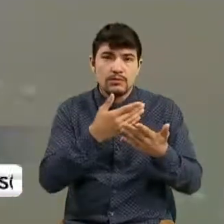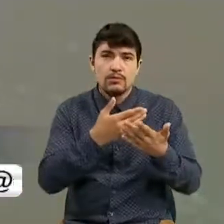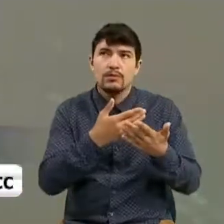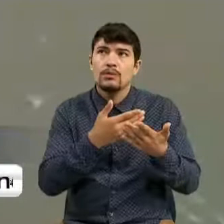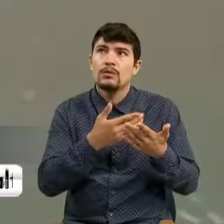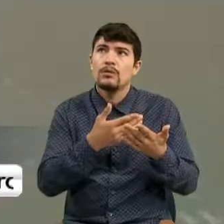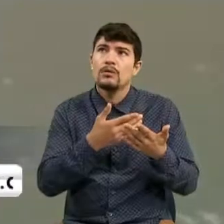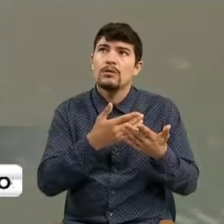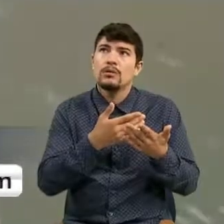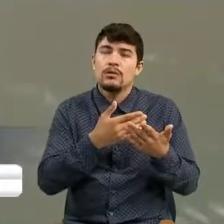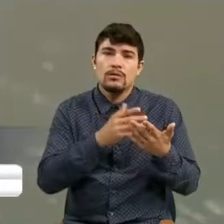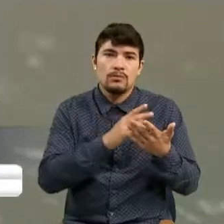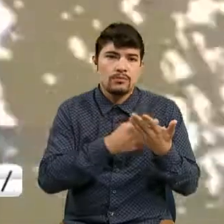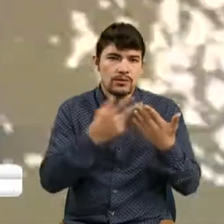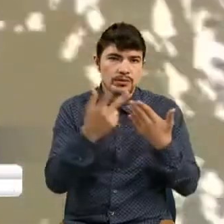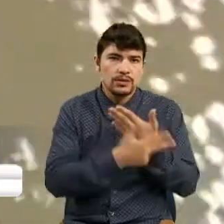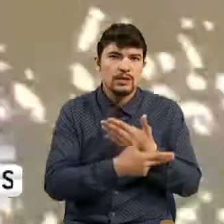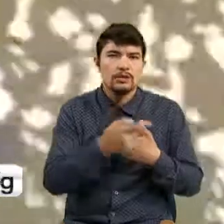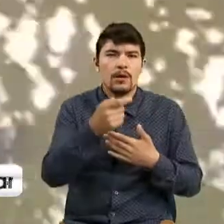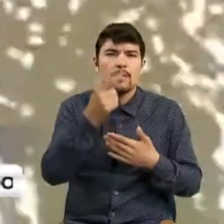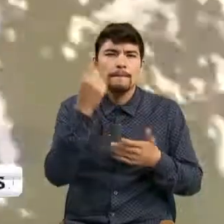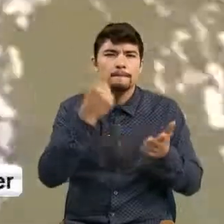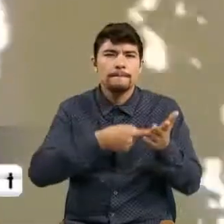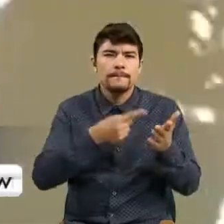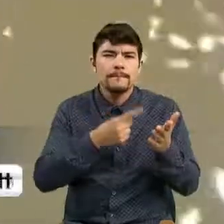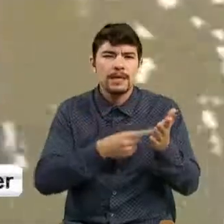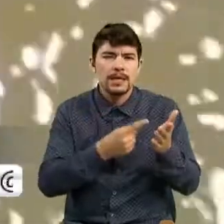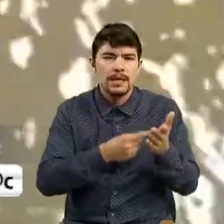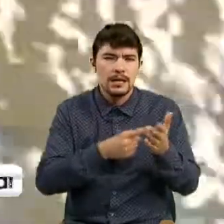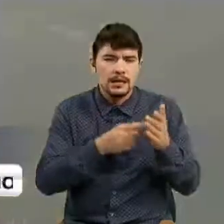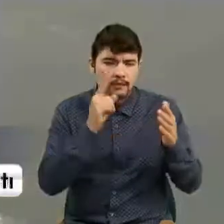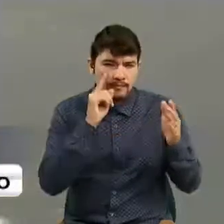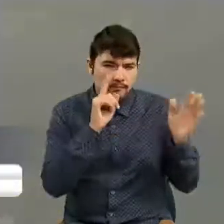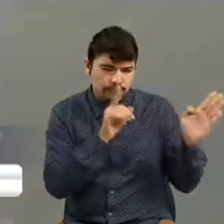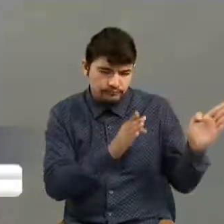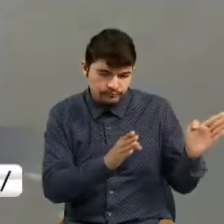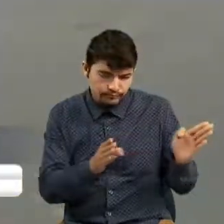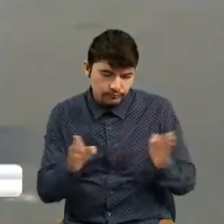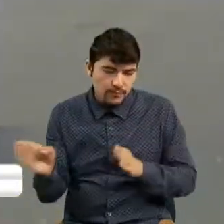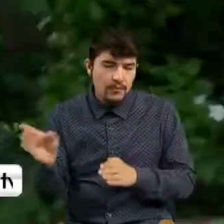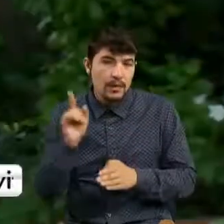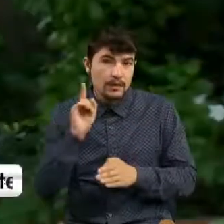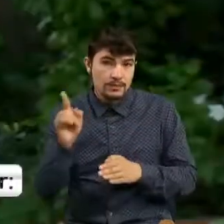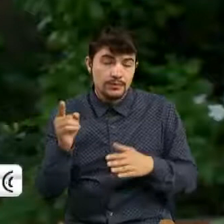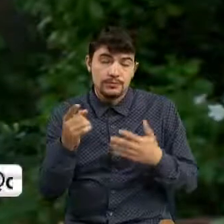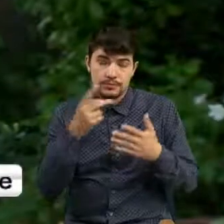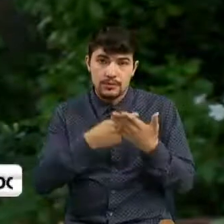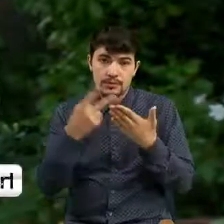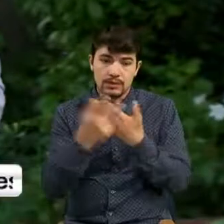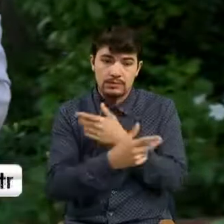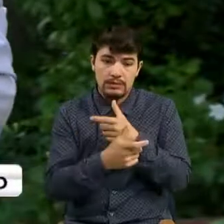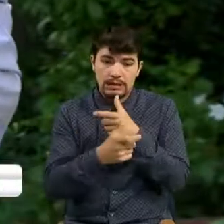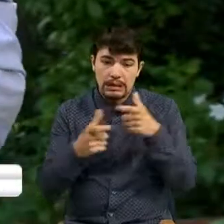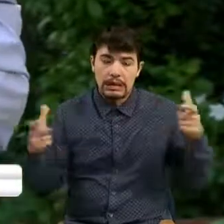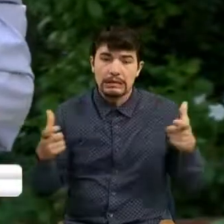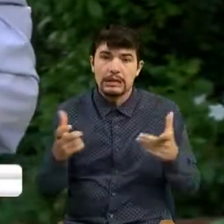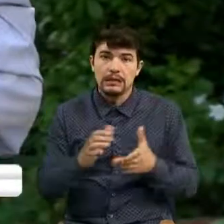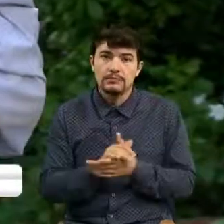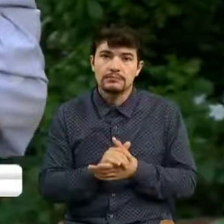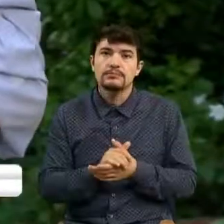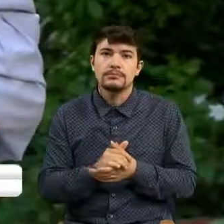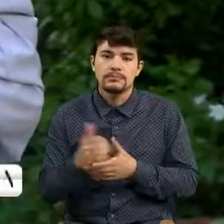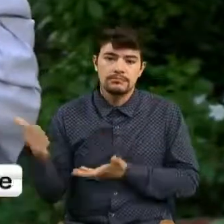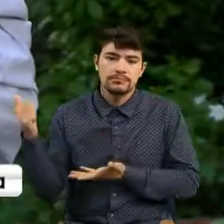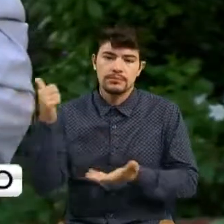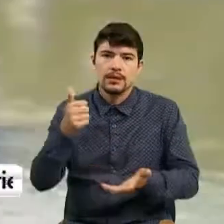planos, que tiene no sé cuántos folios. Es un proyecto muy profundo, muy amplio. Inversiones que superan